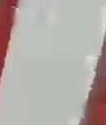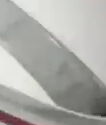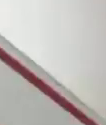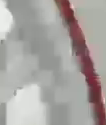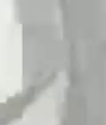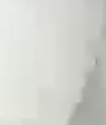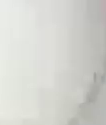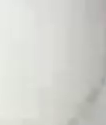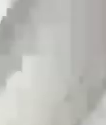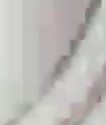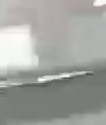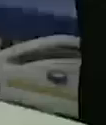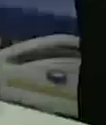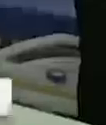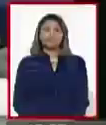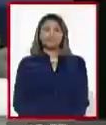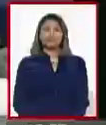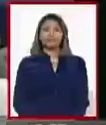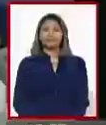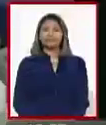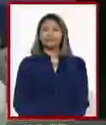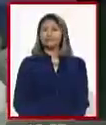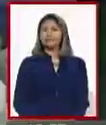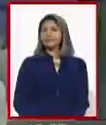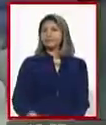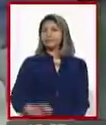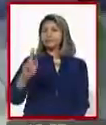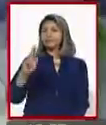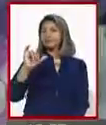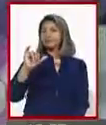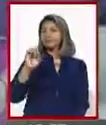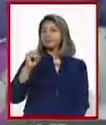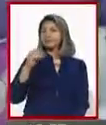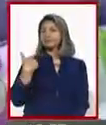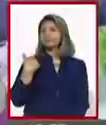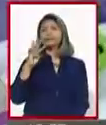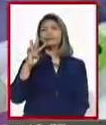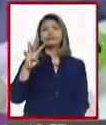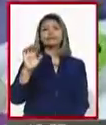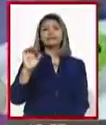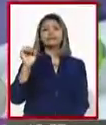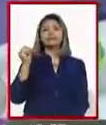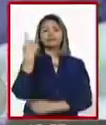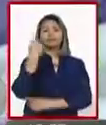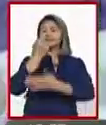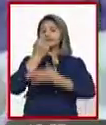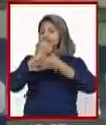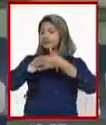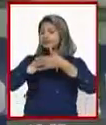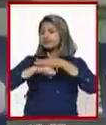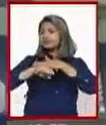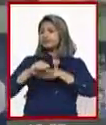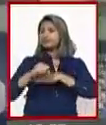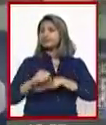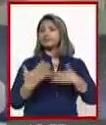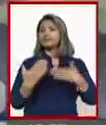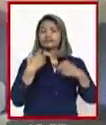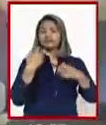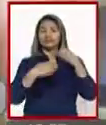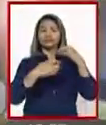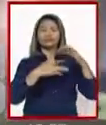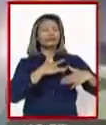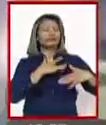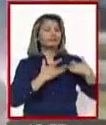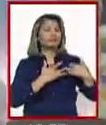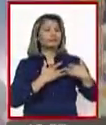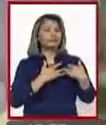En instantes, Antonelita Reyes Céspedes, de apenas 40 días de nacida, llegó a este mundo con una cardiopatía